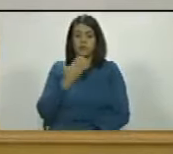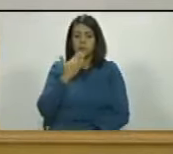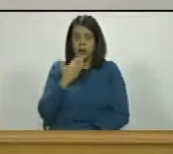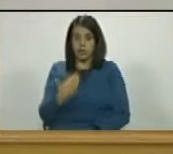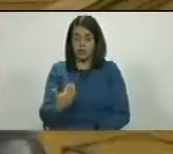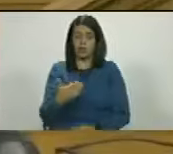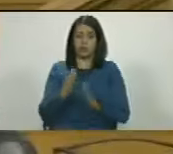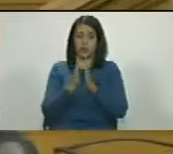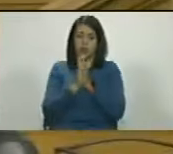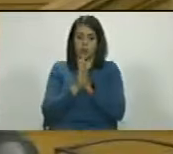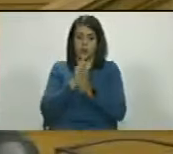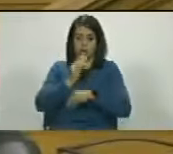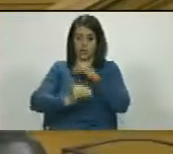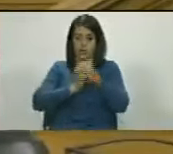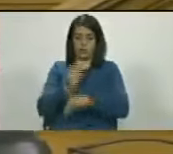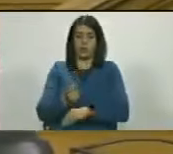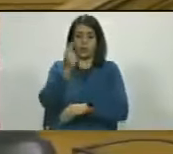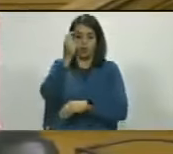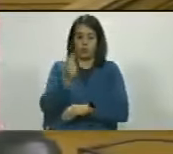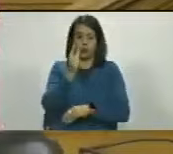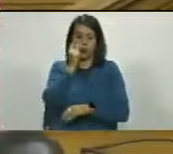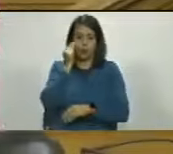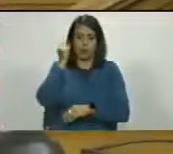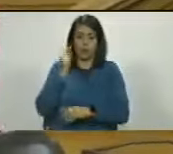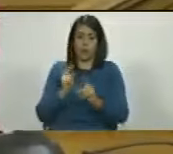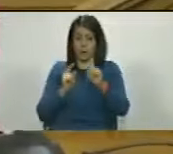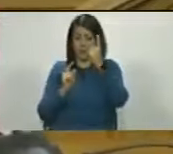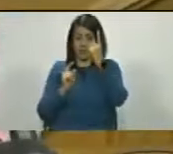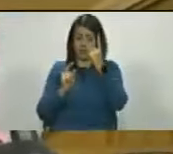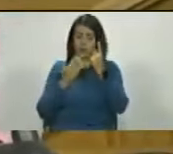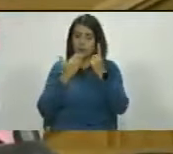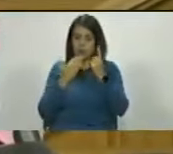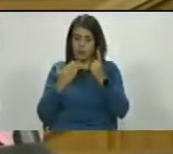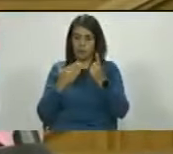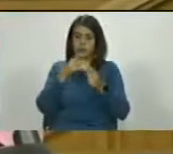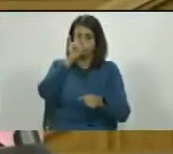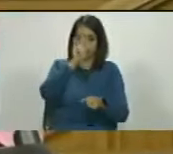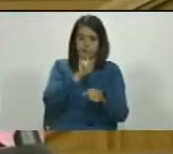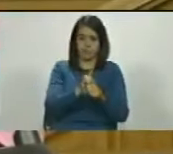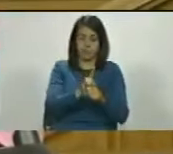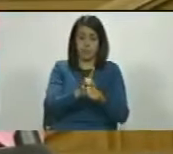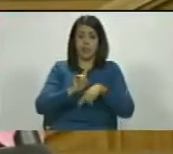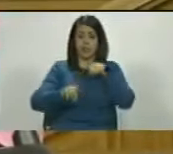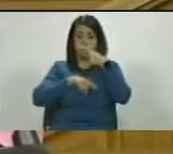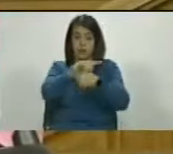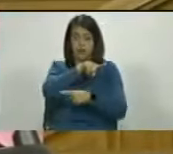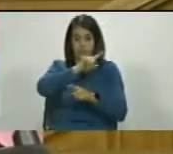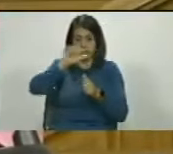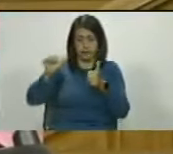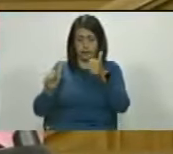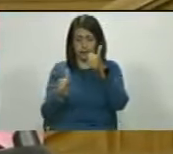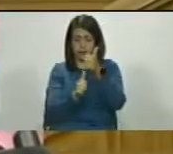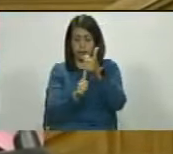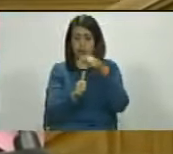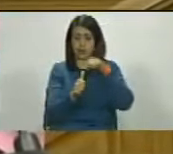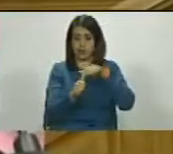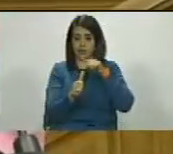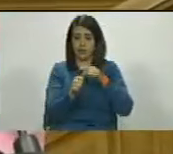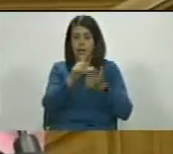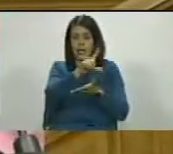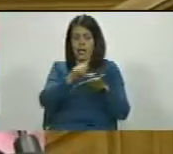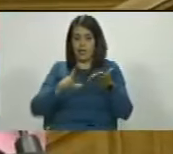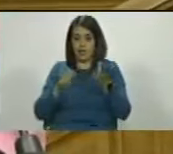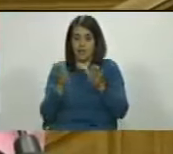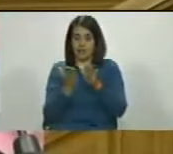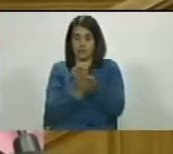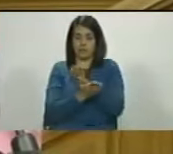Solicitudes de permisos suscritas por las diputadas y los diputados principales, solicitando permisos para ausentarse e incorporar a sus suplentes indicados